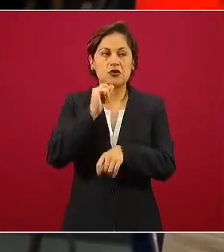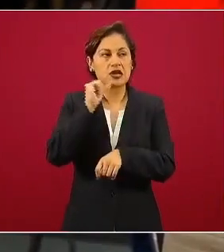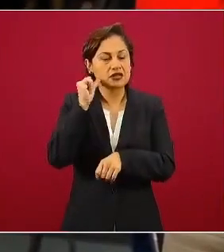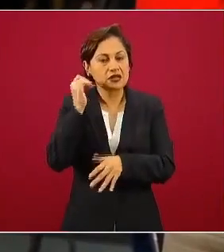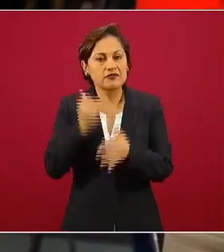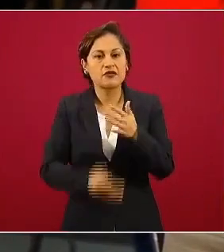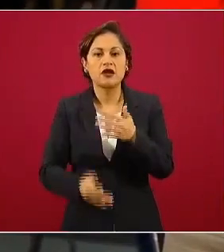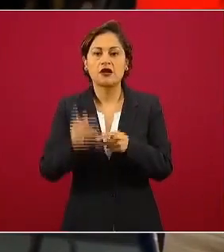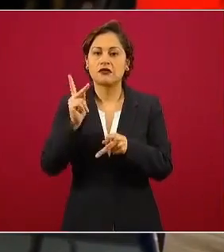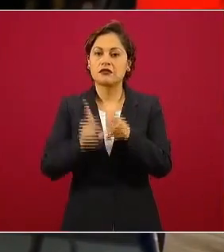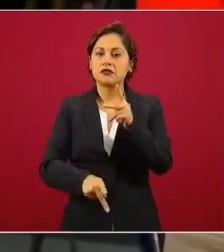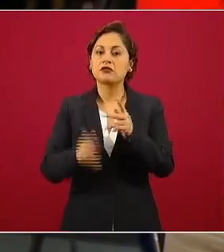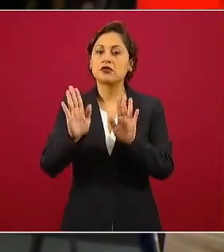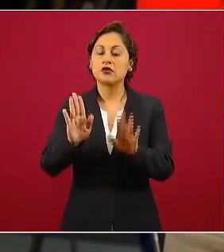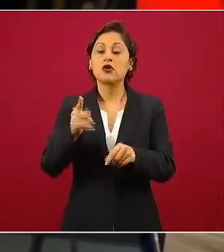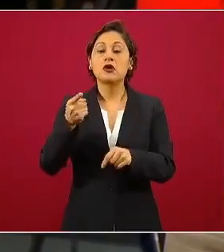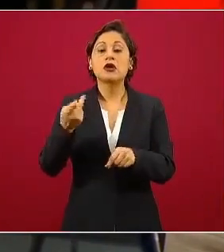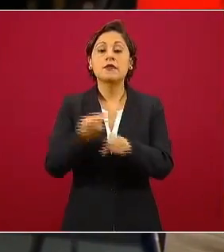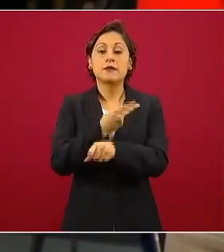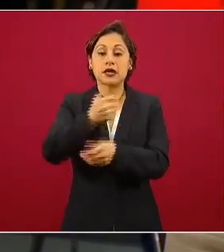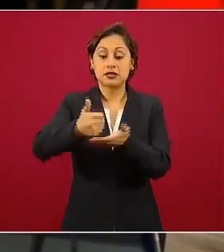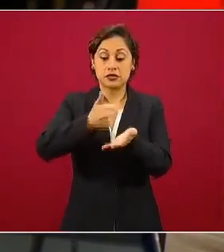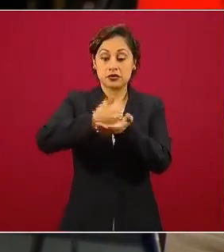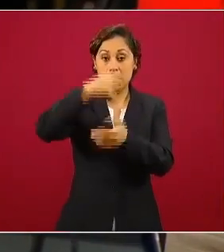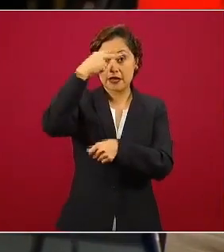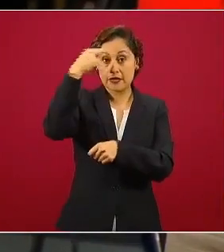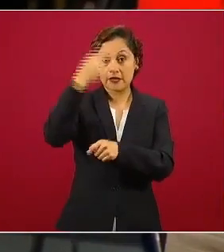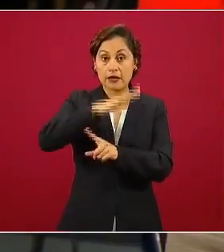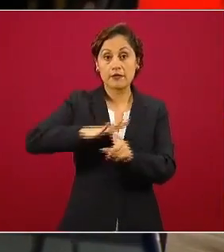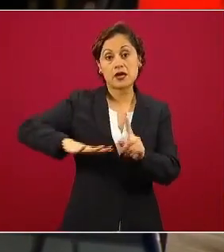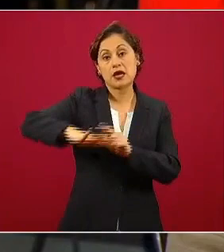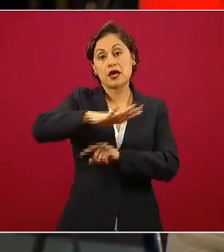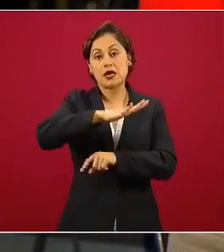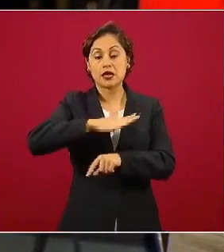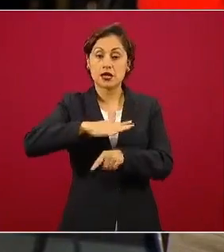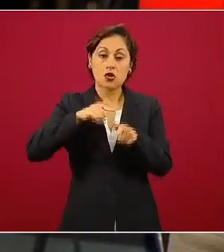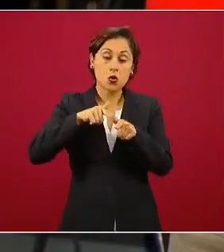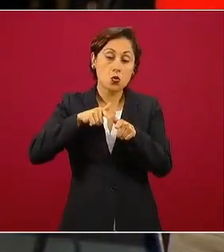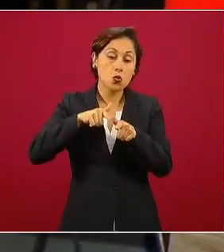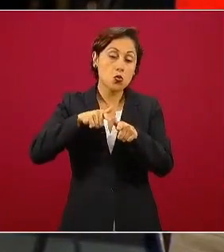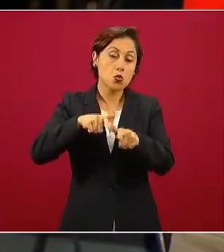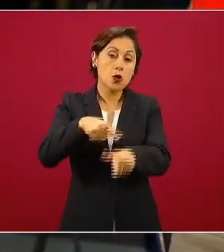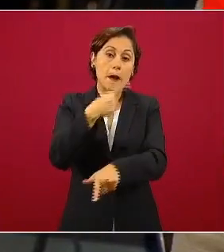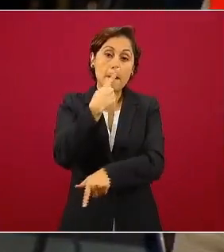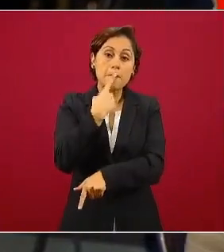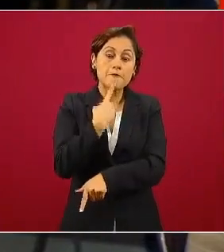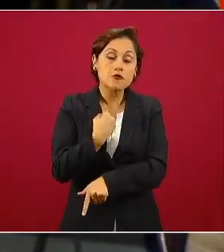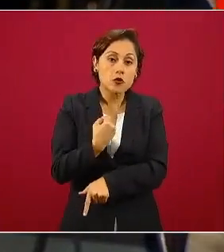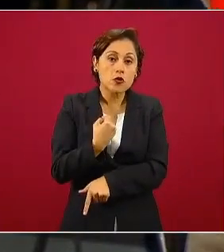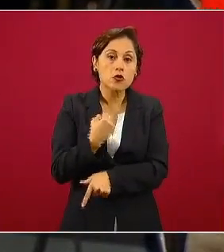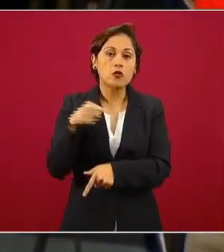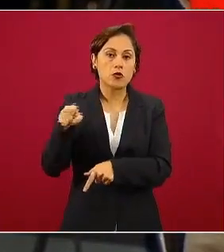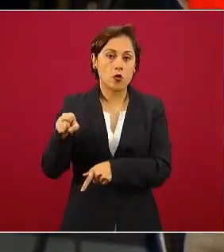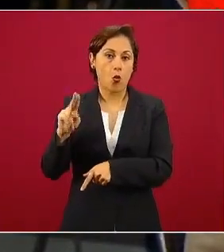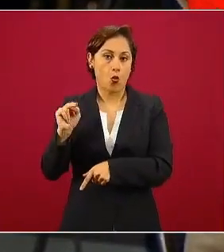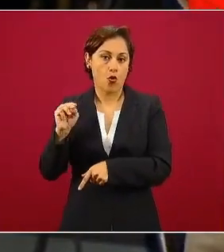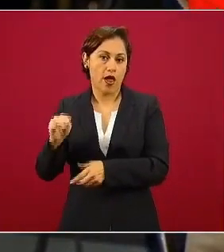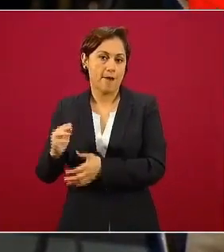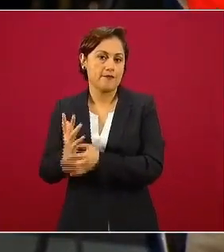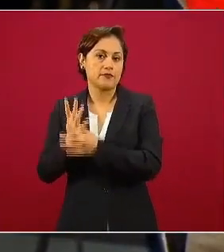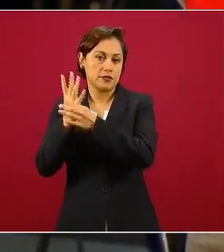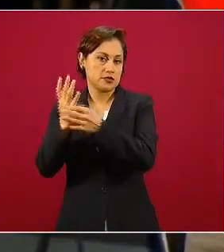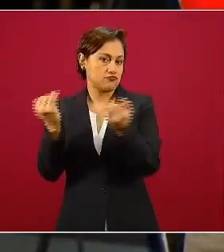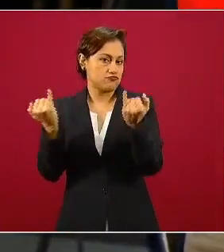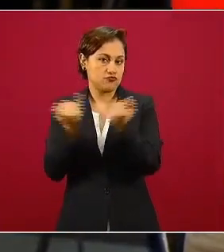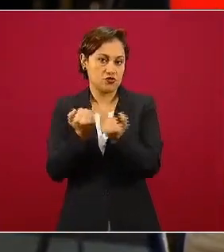de si en el Valle de México se va a prolongar este semáforo rojo, también, como dice la UNAM, durante